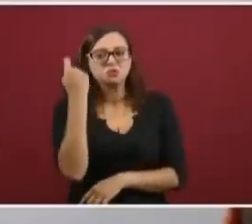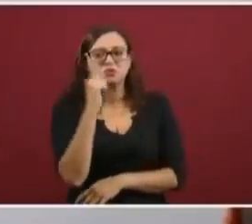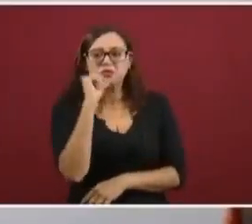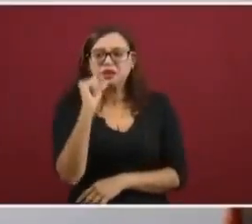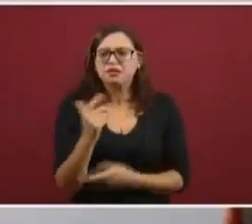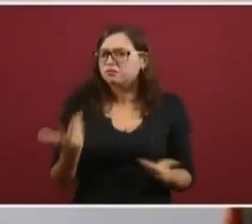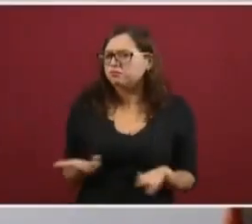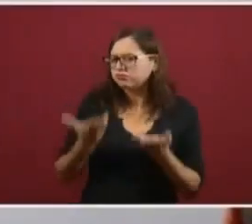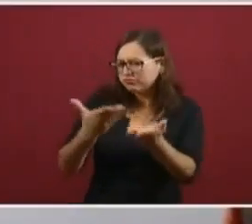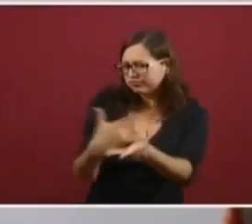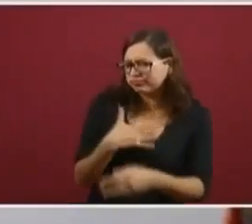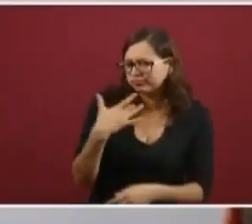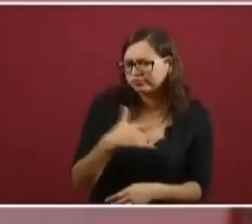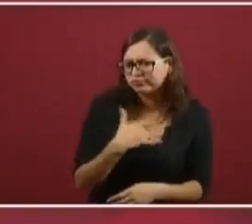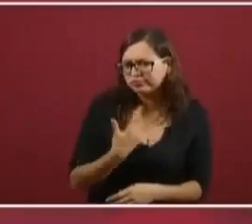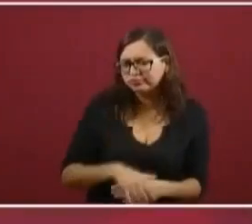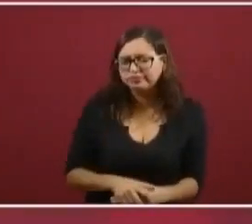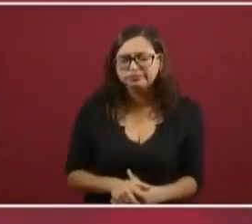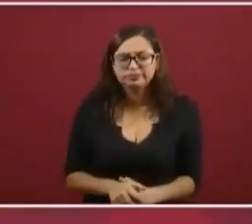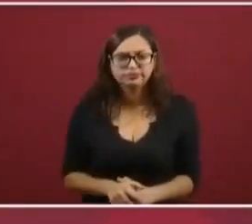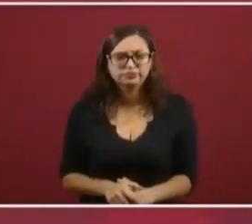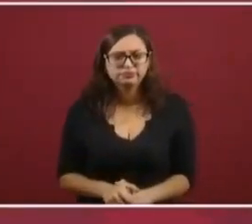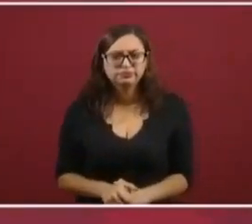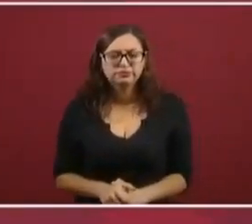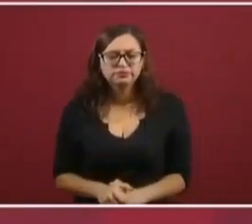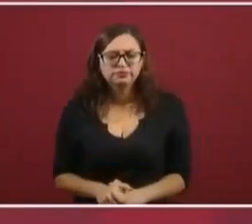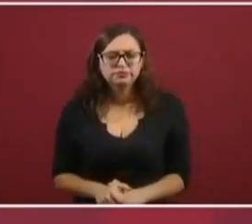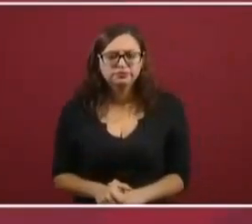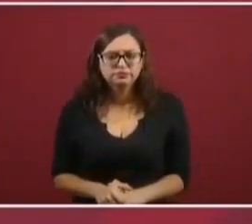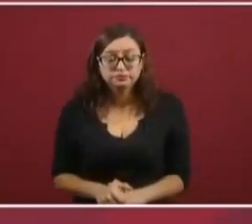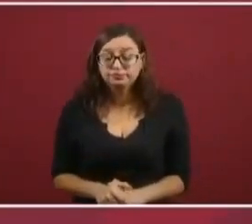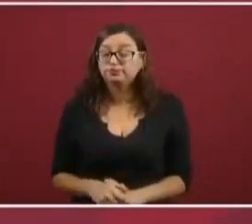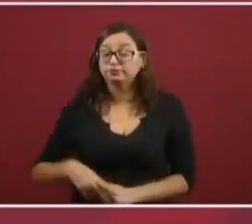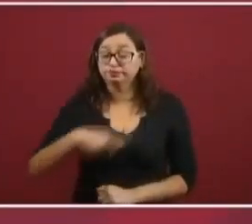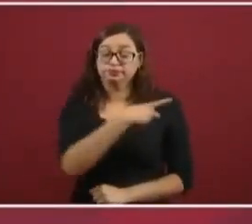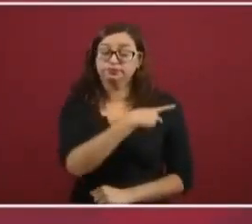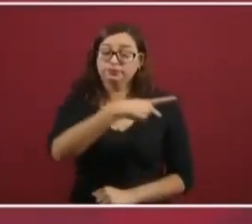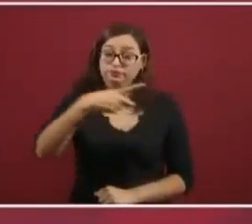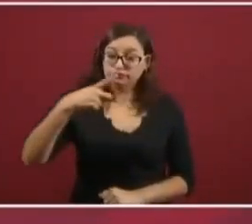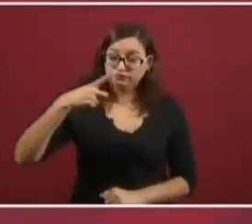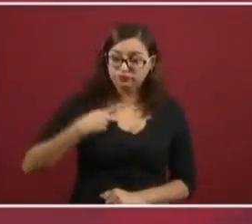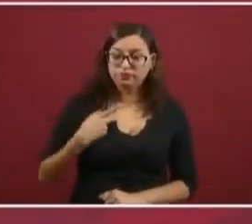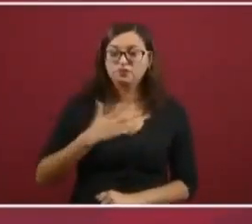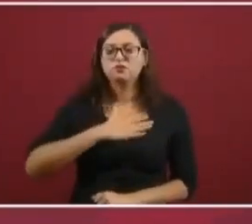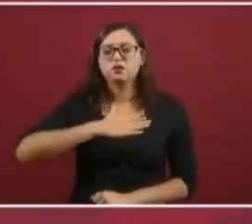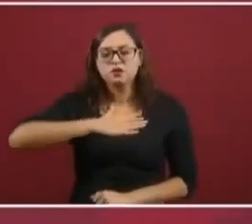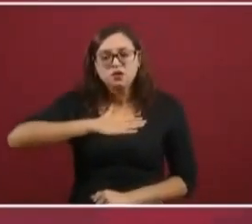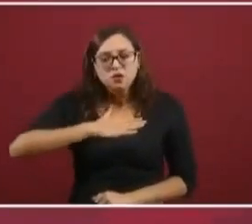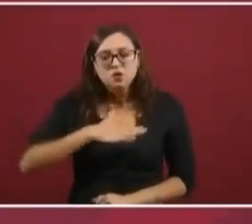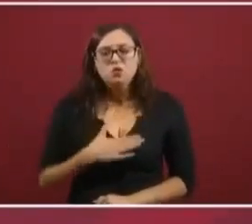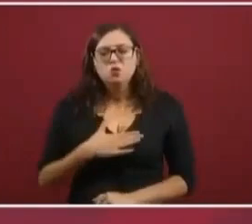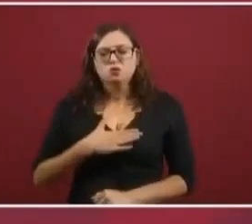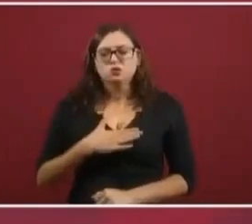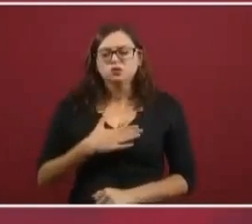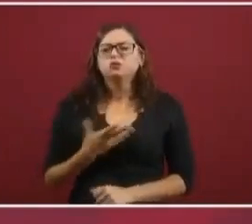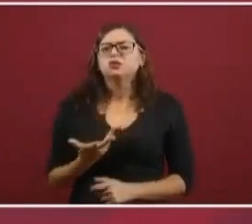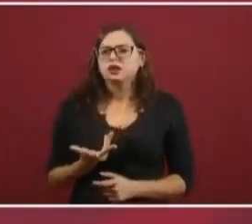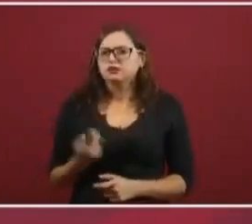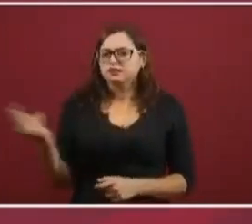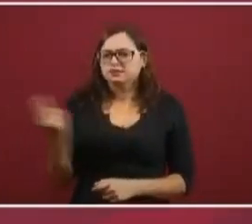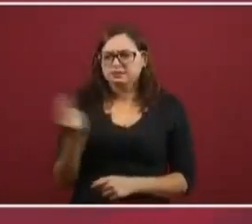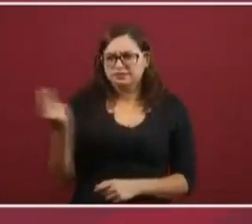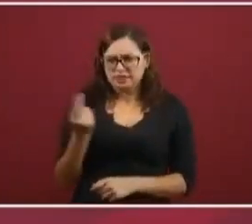opinión le merece esto que se debe de hacer justicia hay que ver cómo